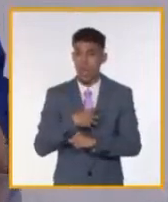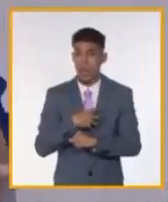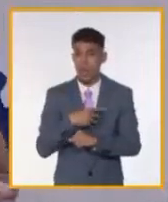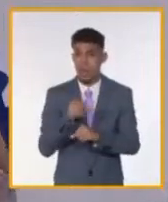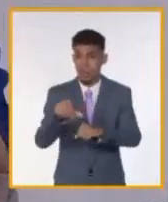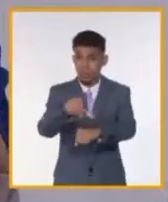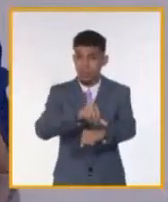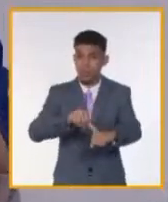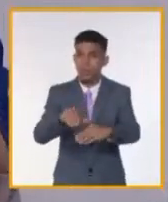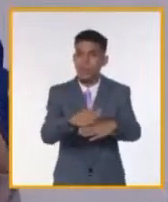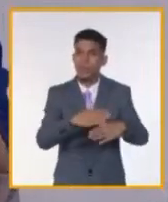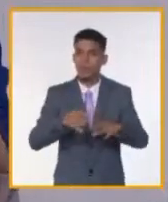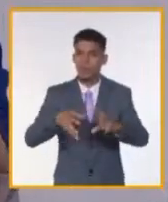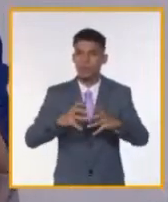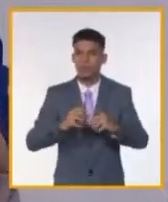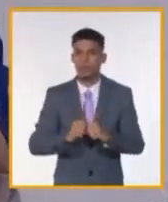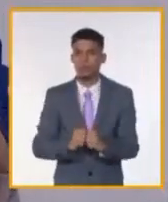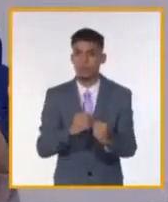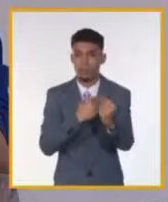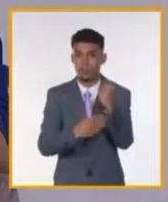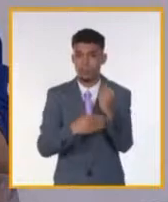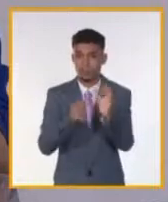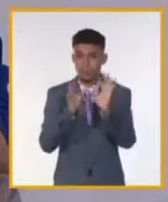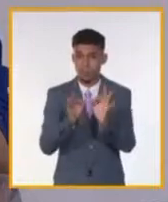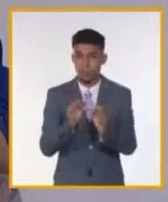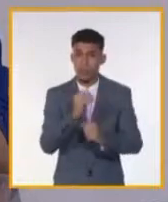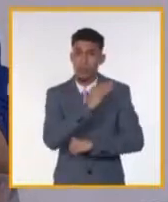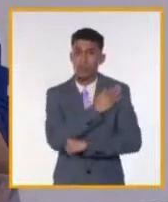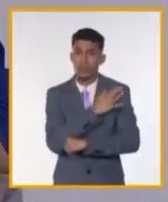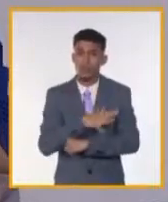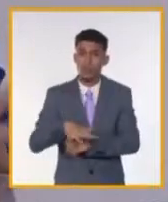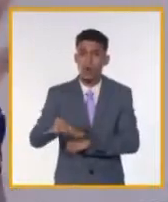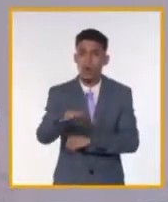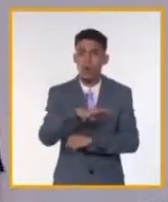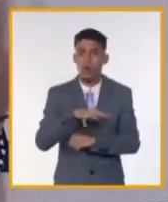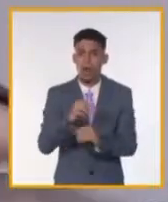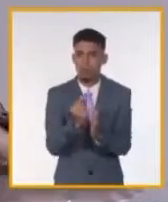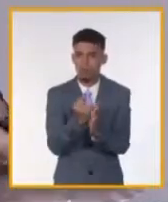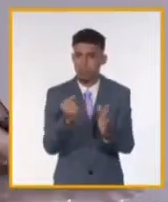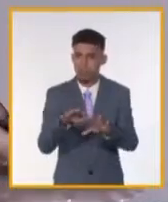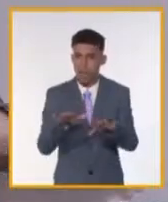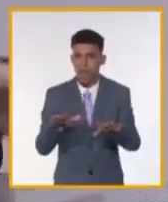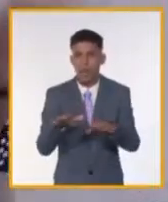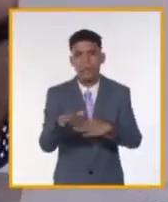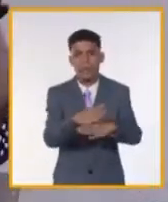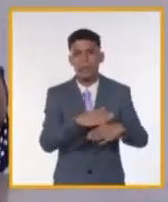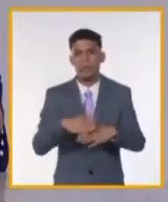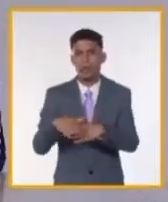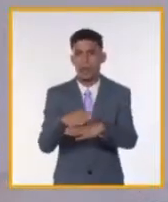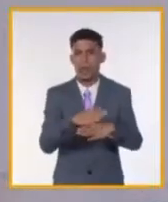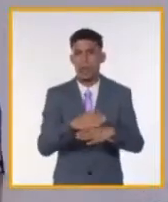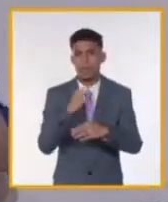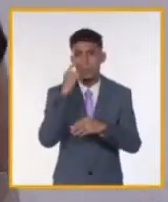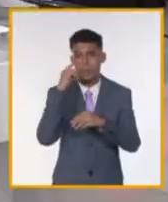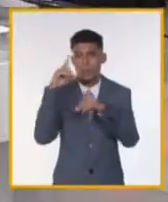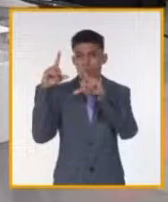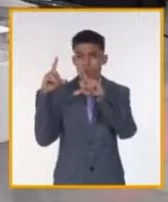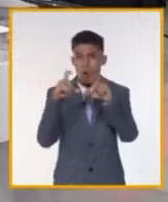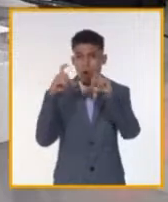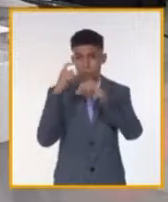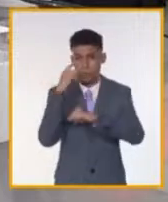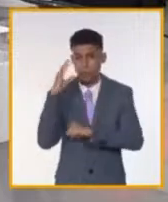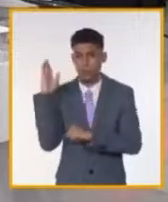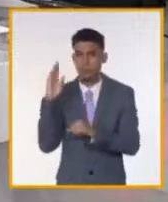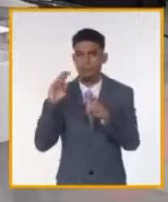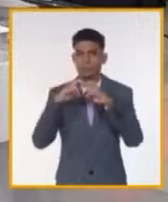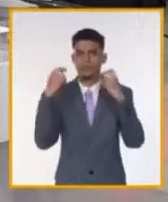aplicaciones. Realmente los escenarios en que el CIPIN ha aprobado esto son disímiles. Pudiéramos estar viendo aquí imágenes. Ahí veía estadio de